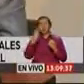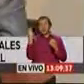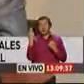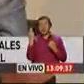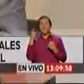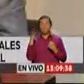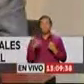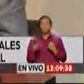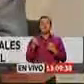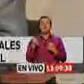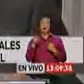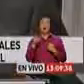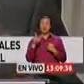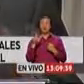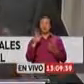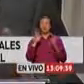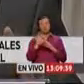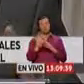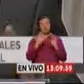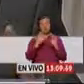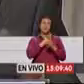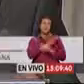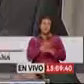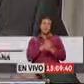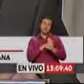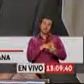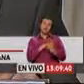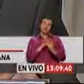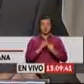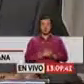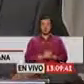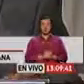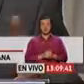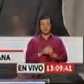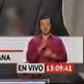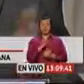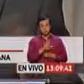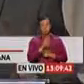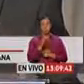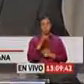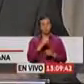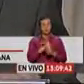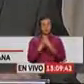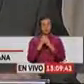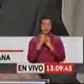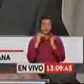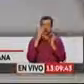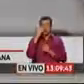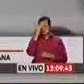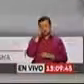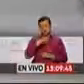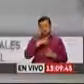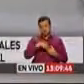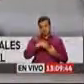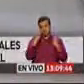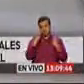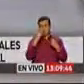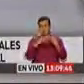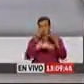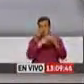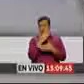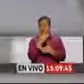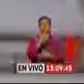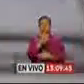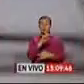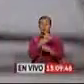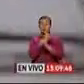general Paul Pérez Reina. Por razones personales, dice él, se le obliga a presentar esta renuncia. Sin embargo, horas más tarde, un tuit